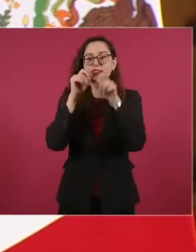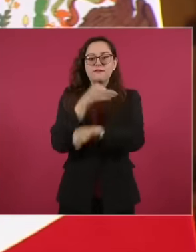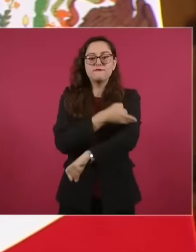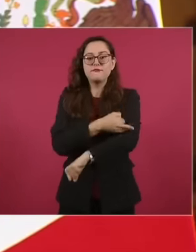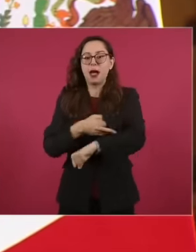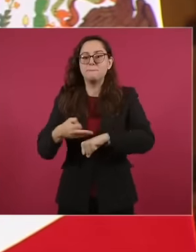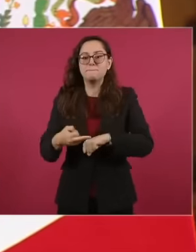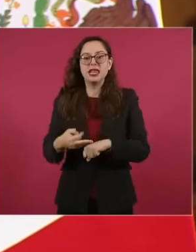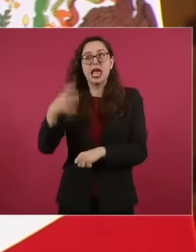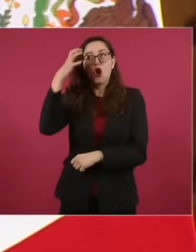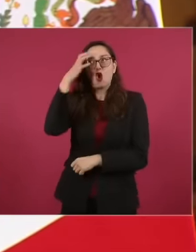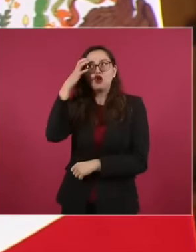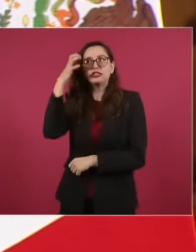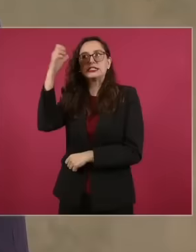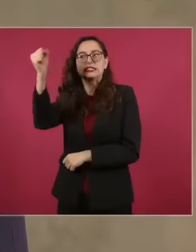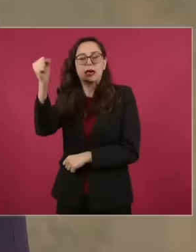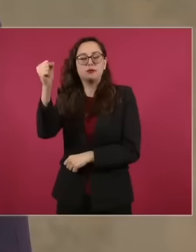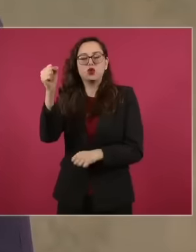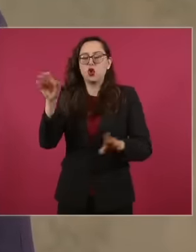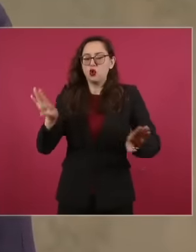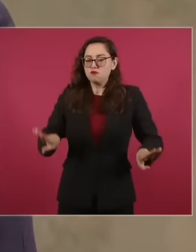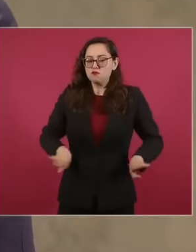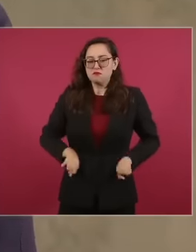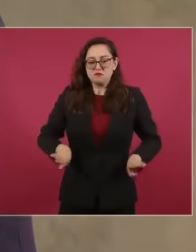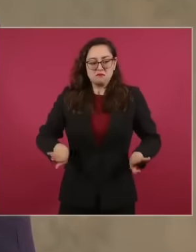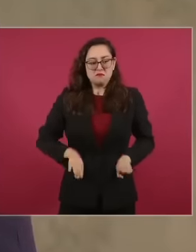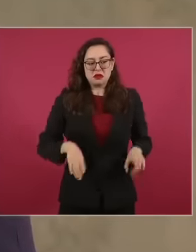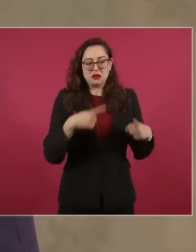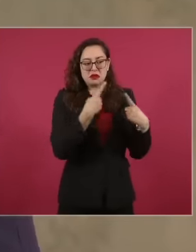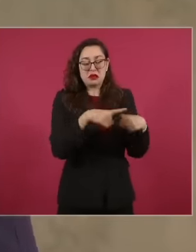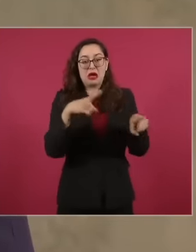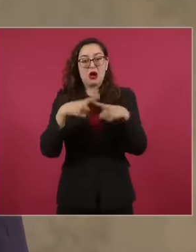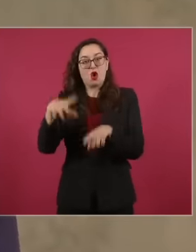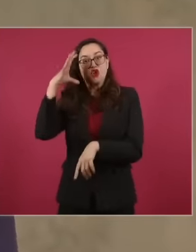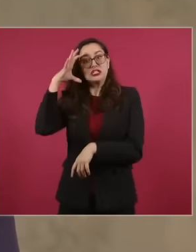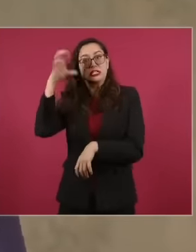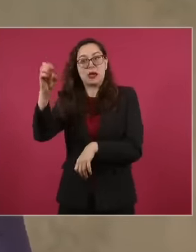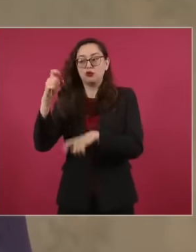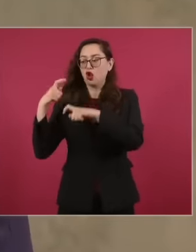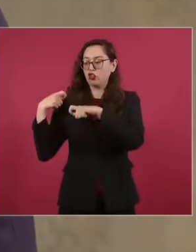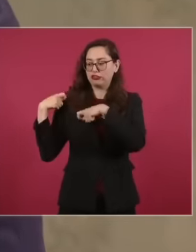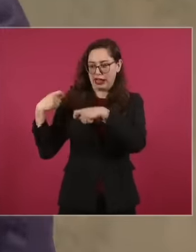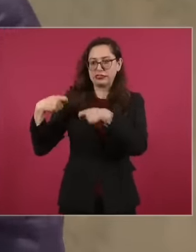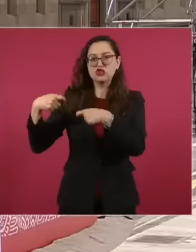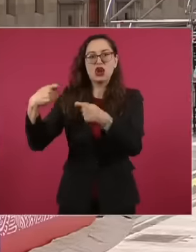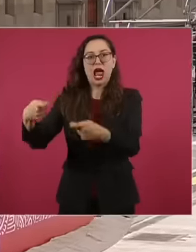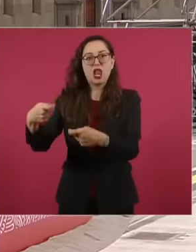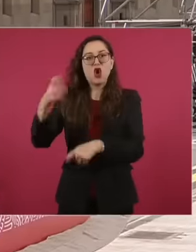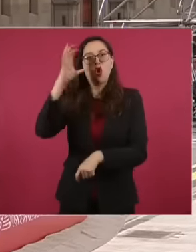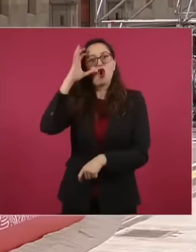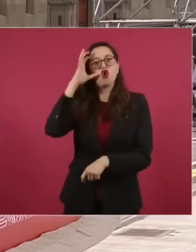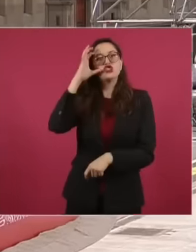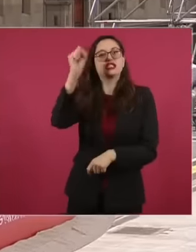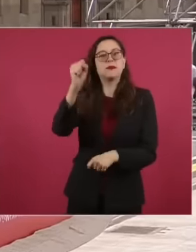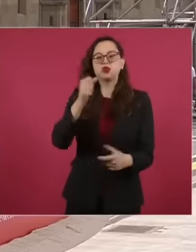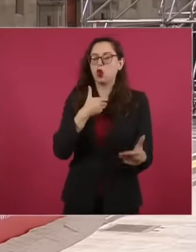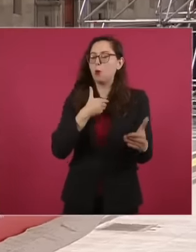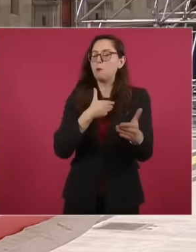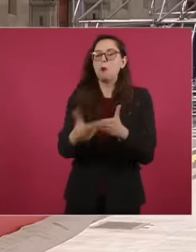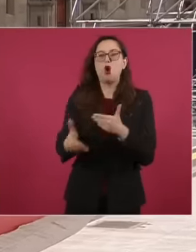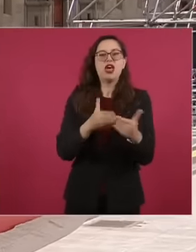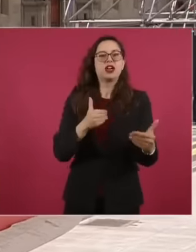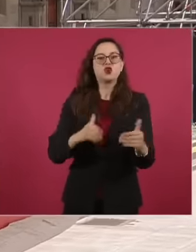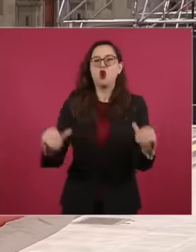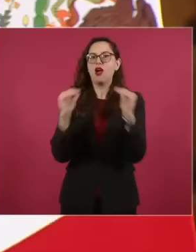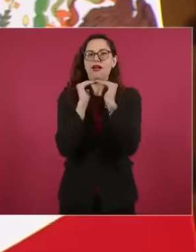en su concepción de familia tradicional y moderna, porque se trata de una institución que nos